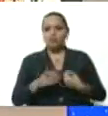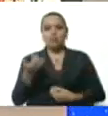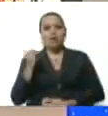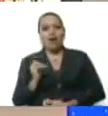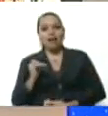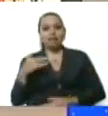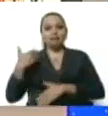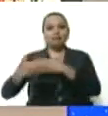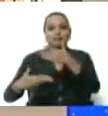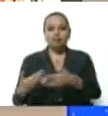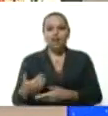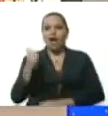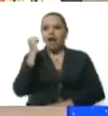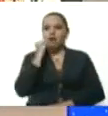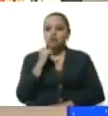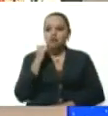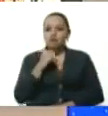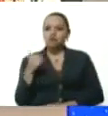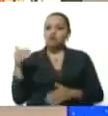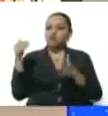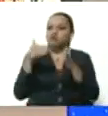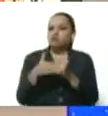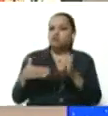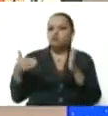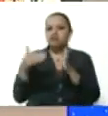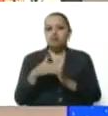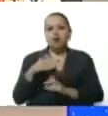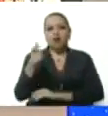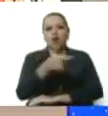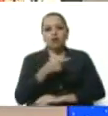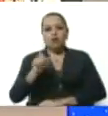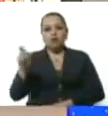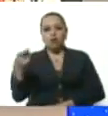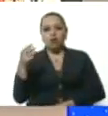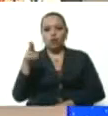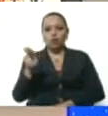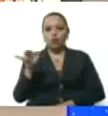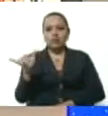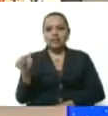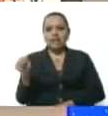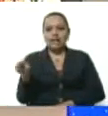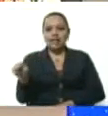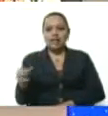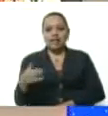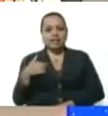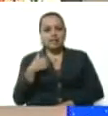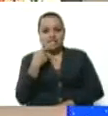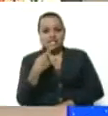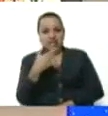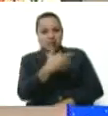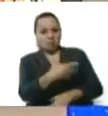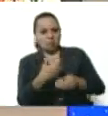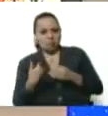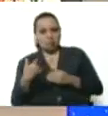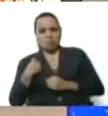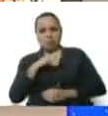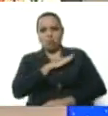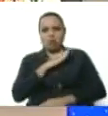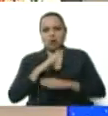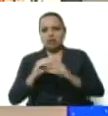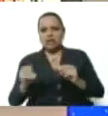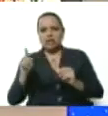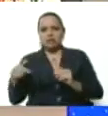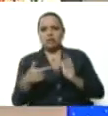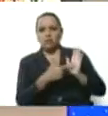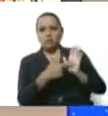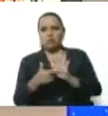violaciones consecutivas por parte de Guyana, disponiendo del territorio, disponiendo además de la expresión